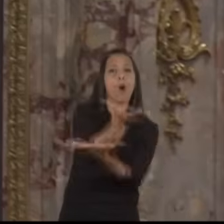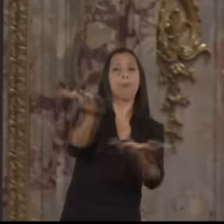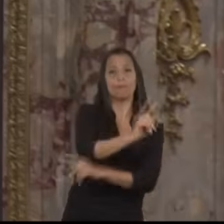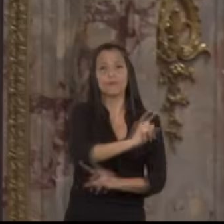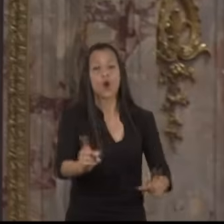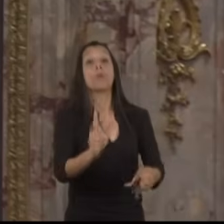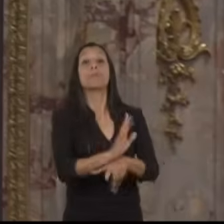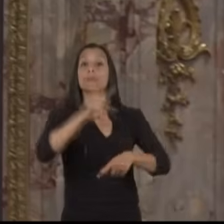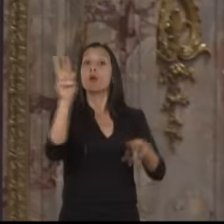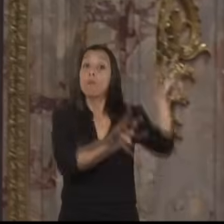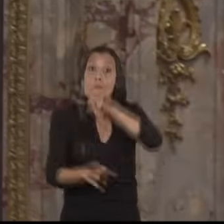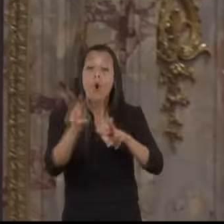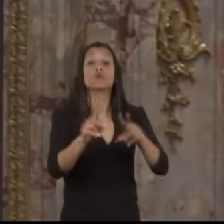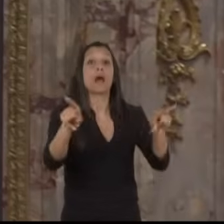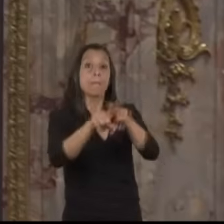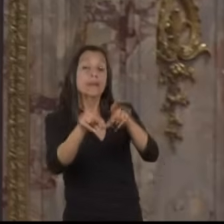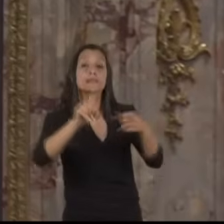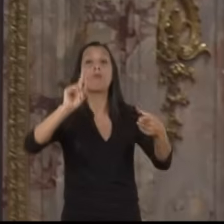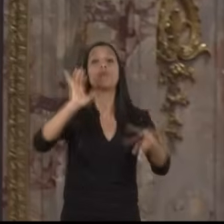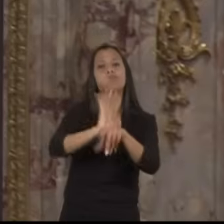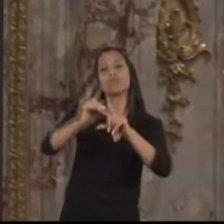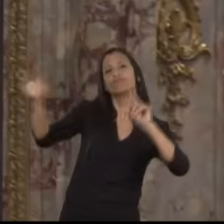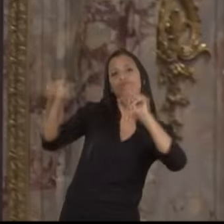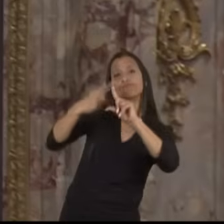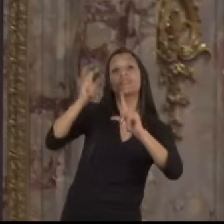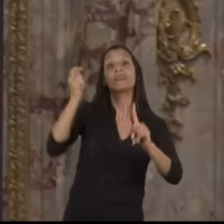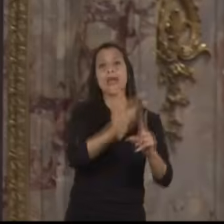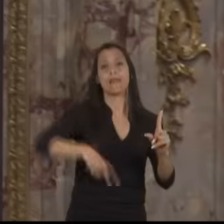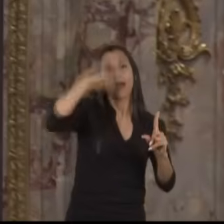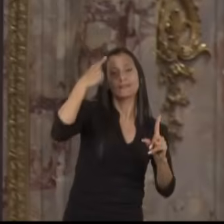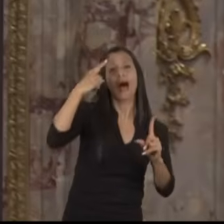para seguir recomponiendo la relación entre el Estado Nacional y las